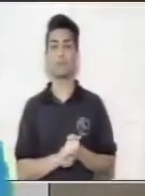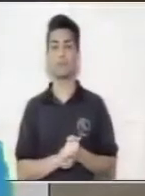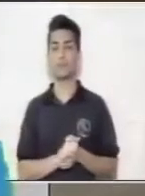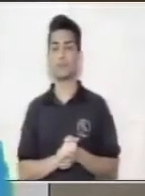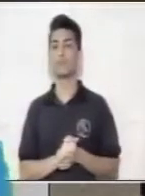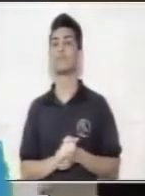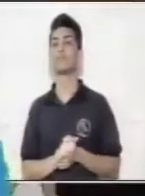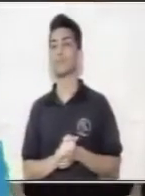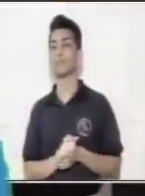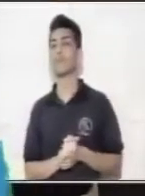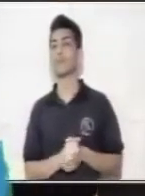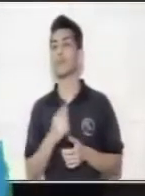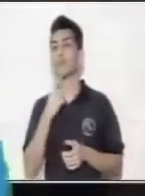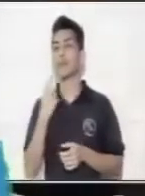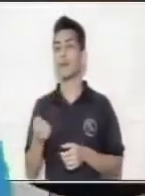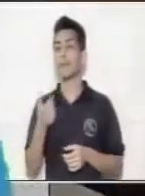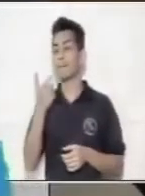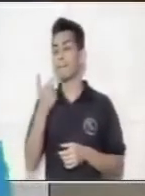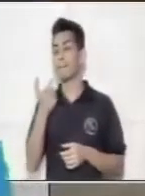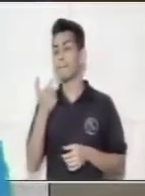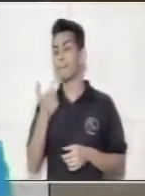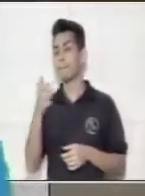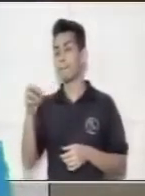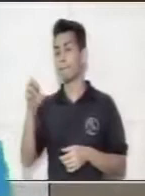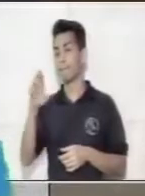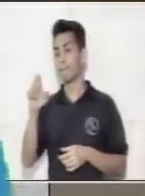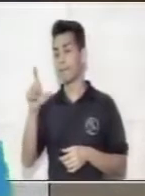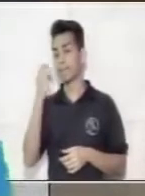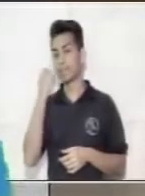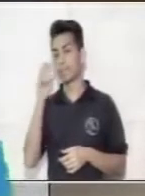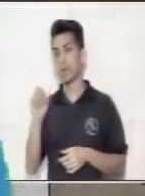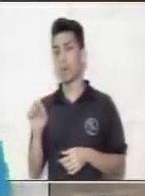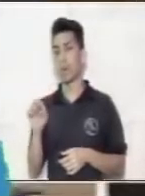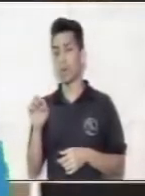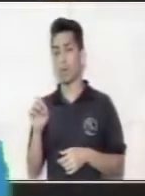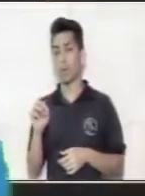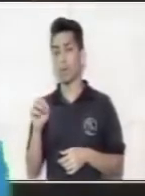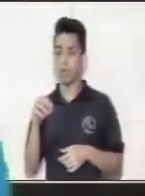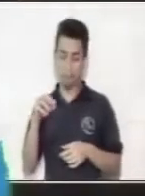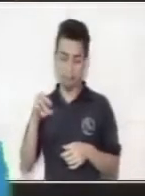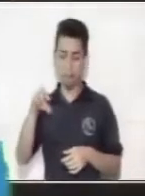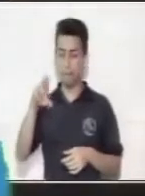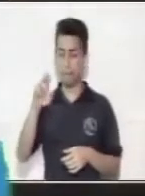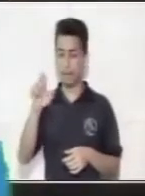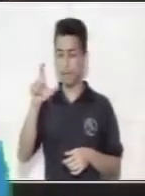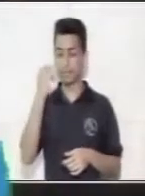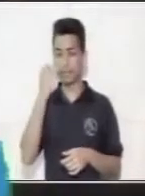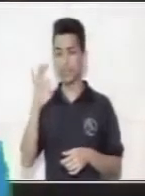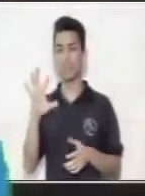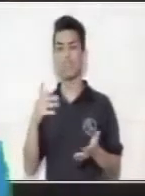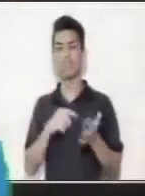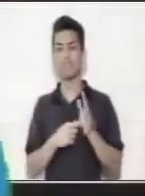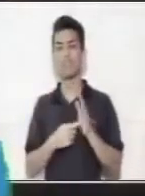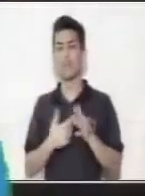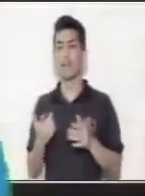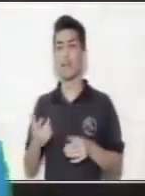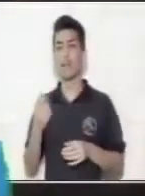Cuando hablamos de un precio, necesitamos el número y la dimensional, como por ejemplo